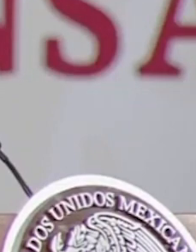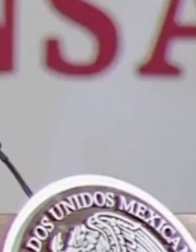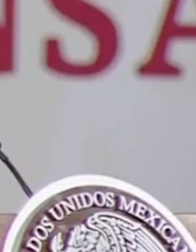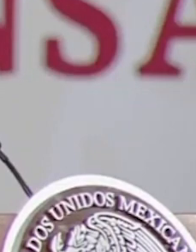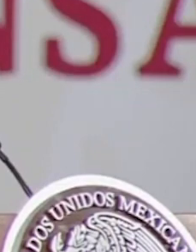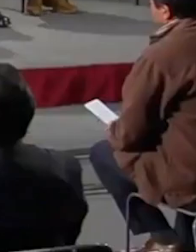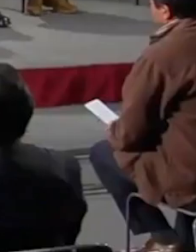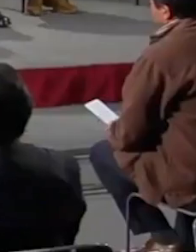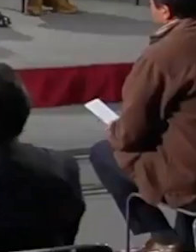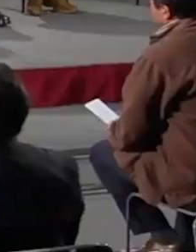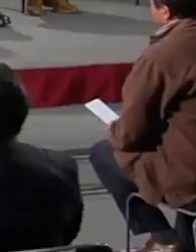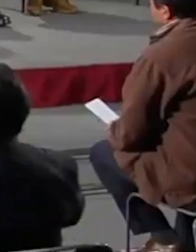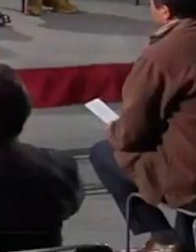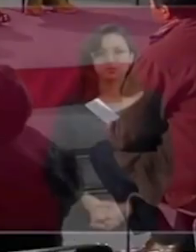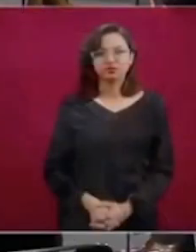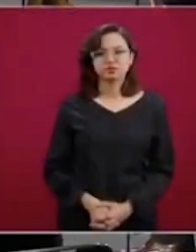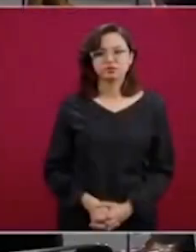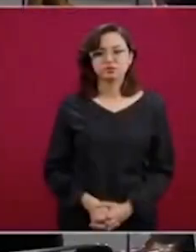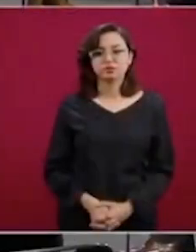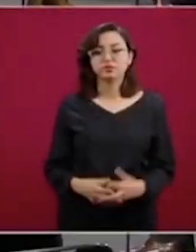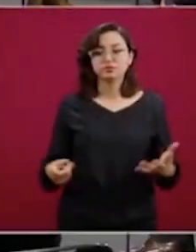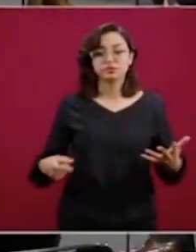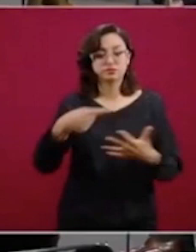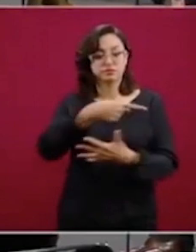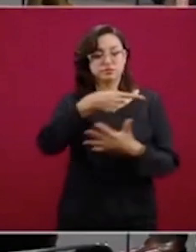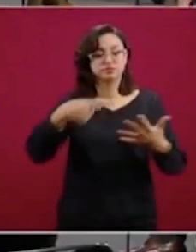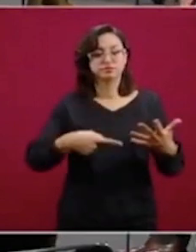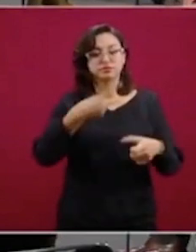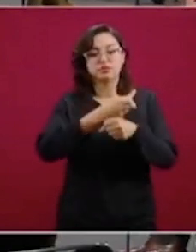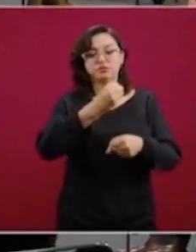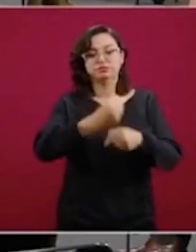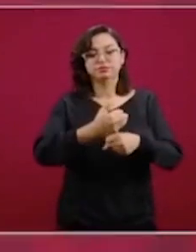ocuparse de otras tareas.